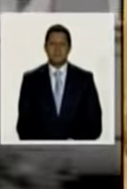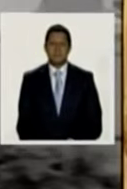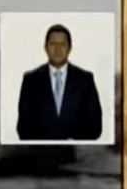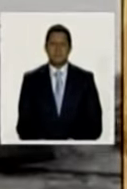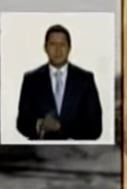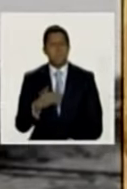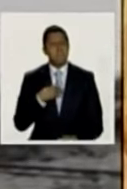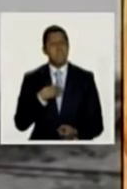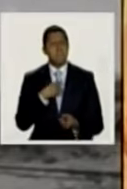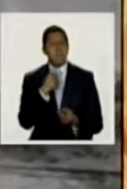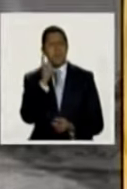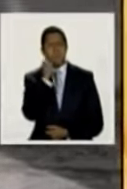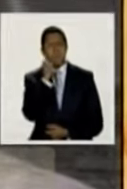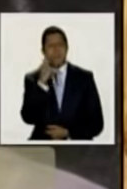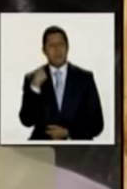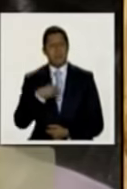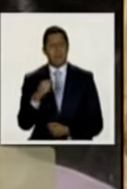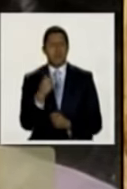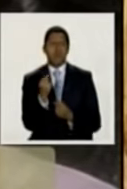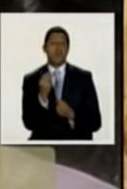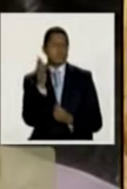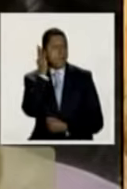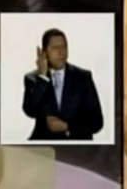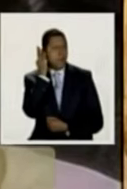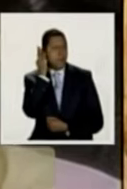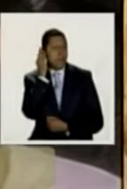Mi papá tuvo muchas mujeres en su vida,